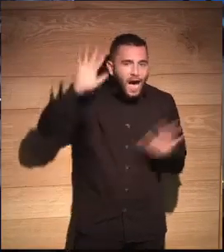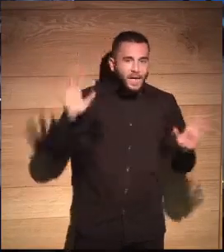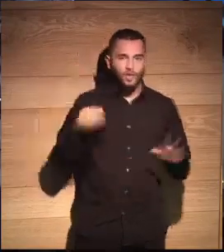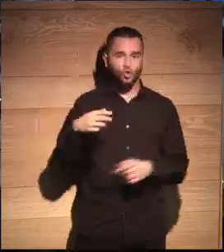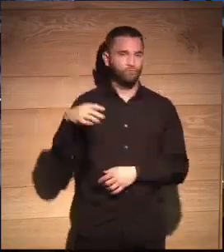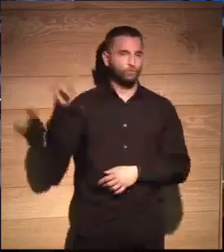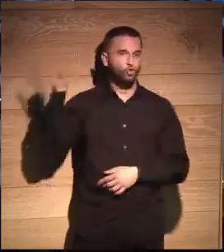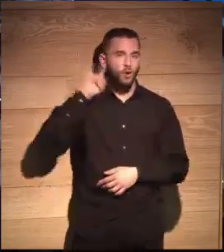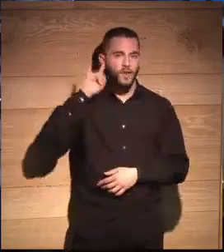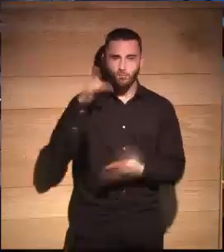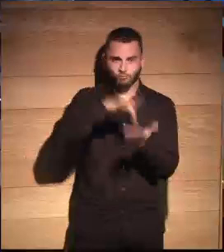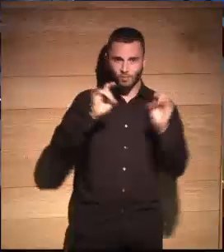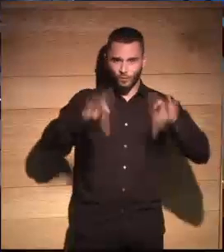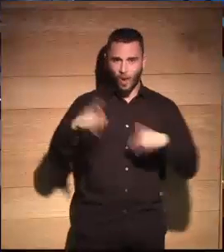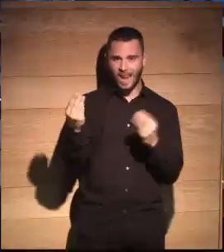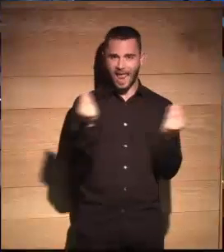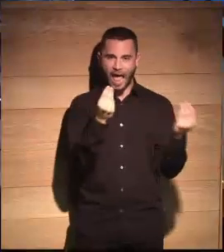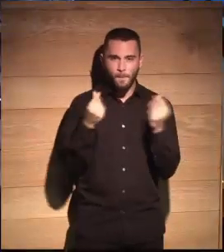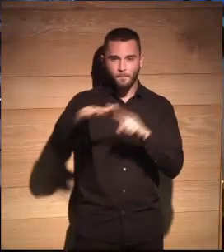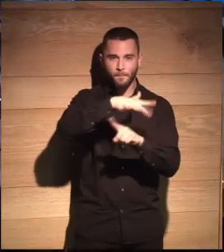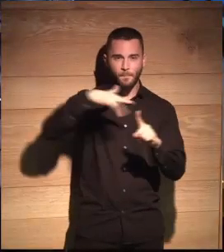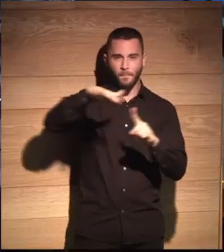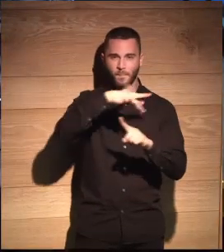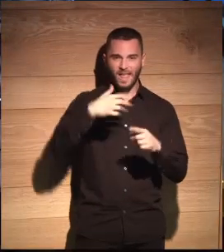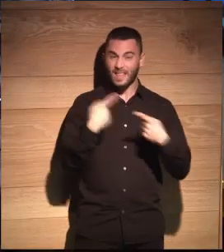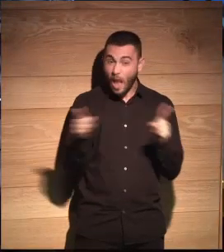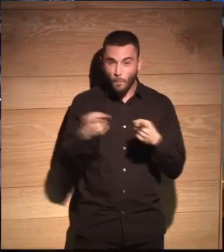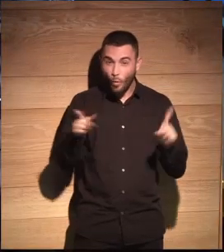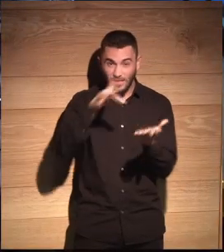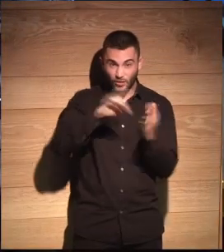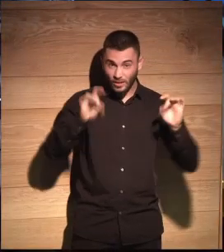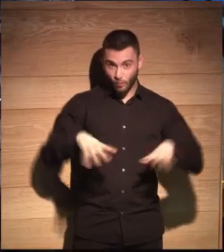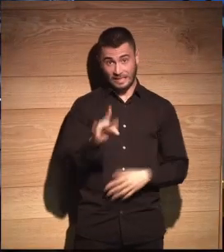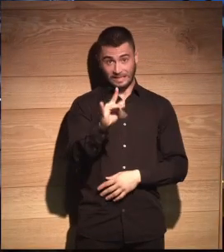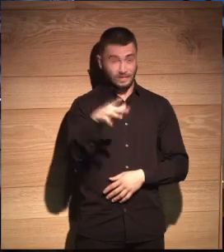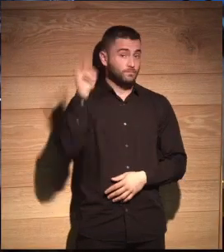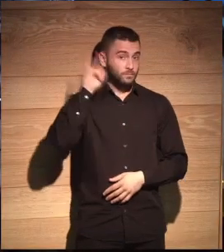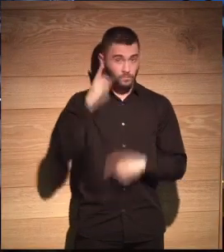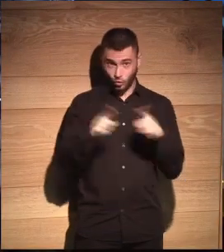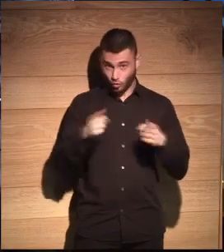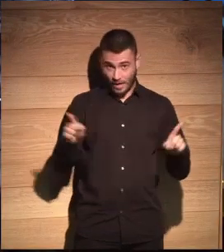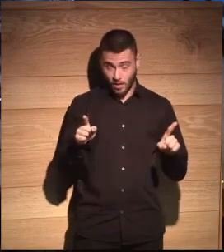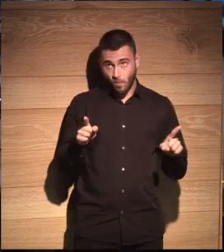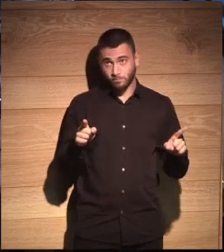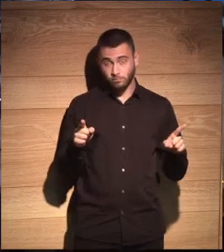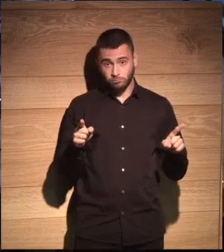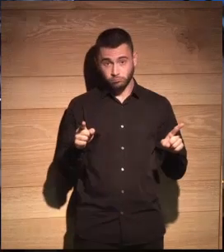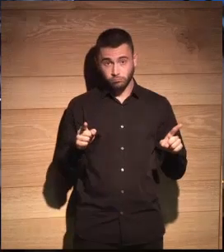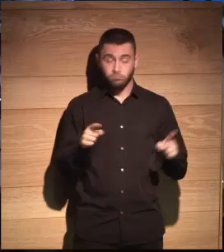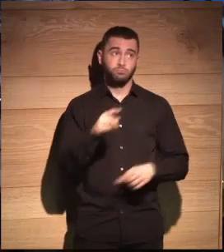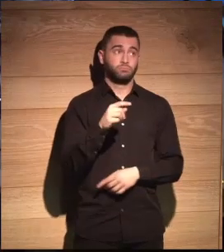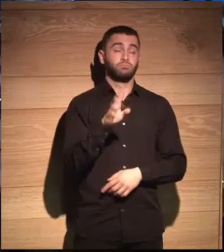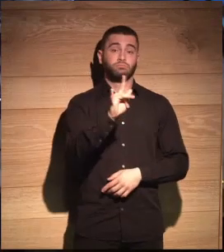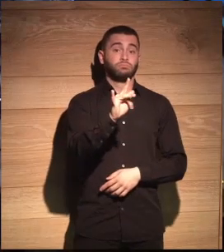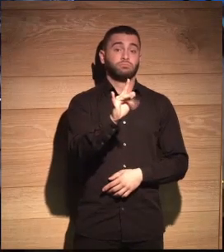con todo esto pasaría igual, con el ambiente, con la música. Sí, con lo que se refiere al sonido y a la música, sí que es algo